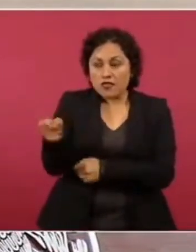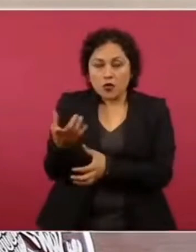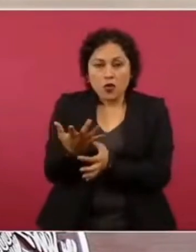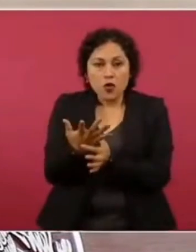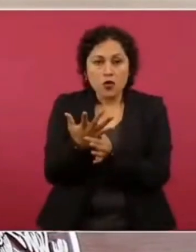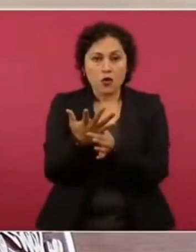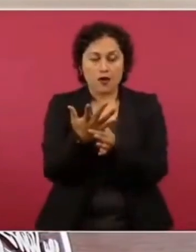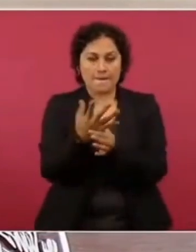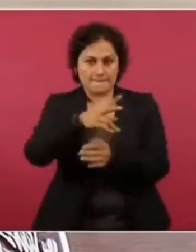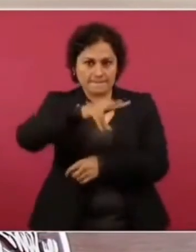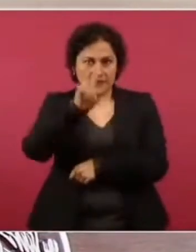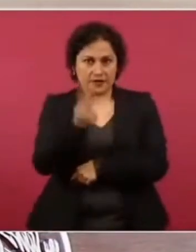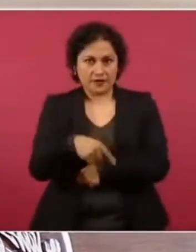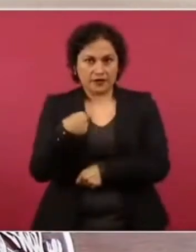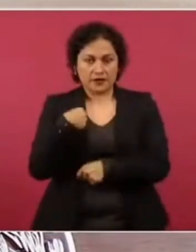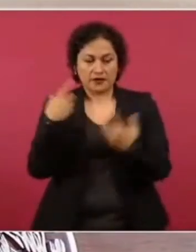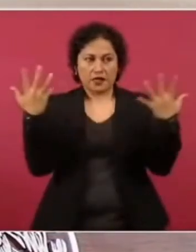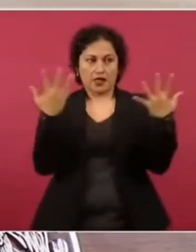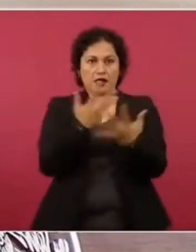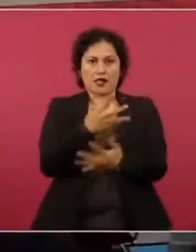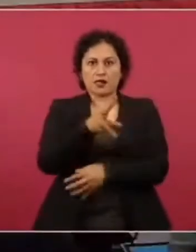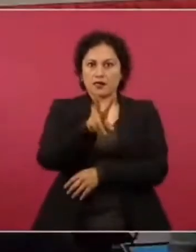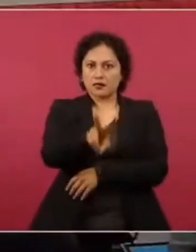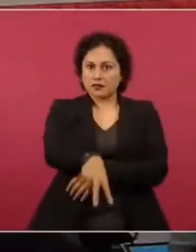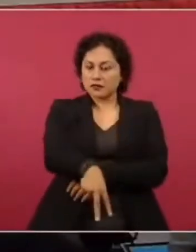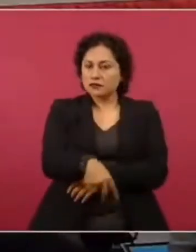Este... ¿Qué querrán estos?